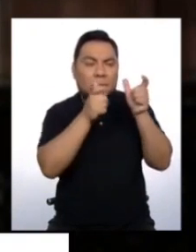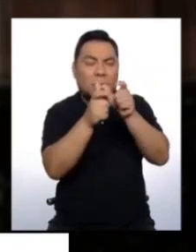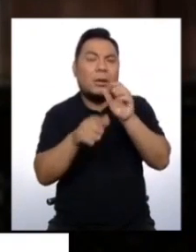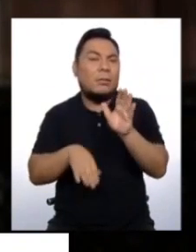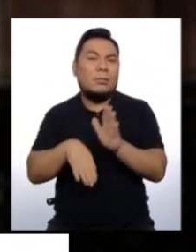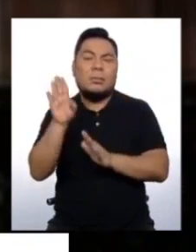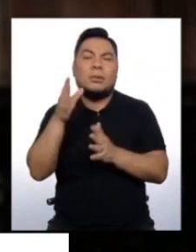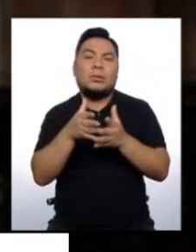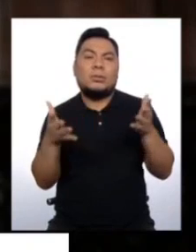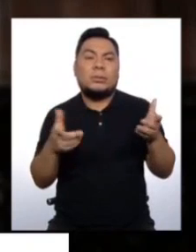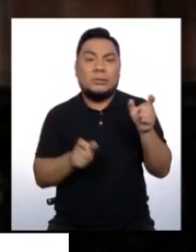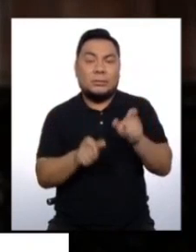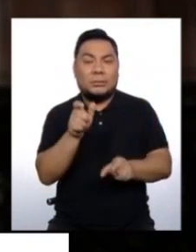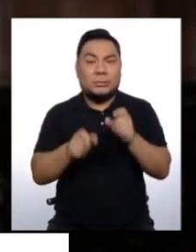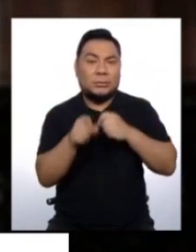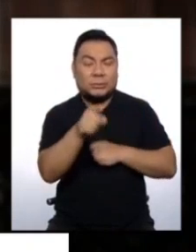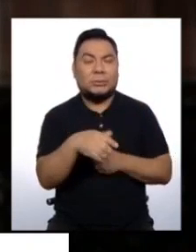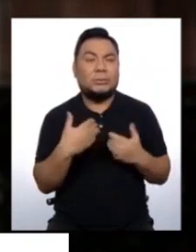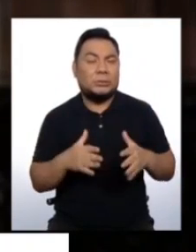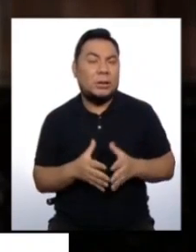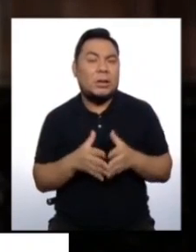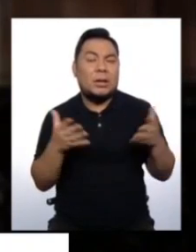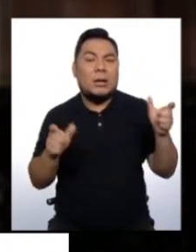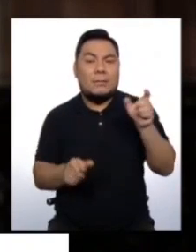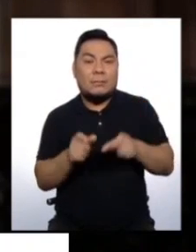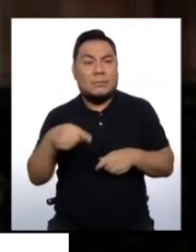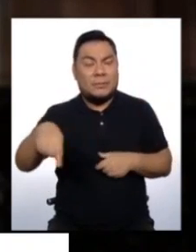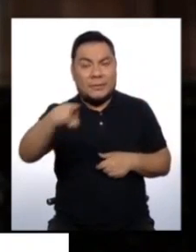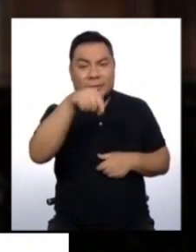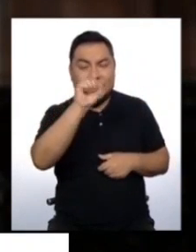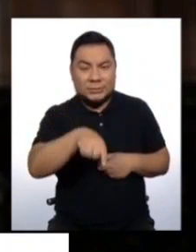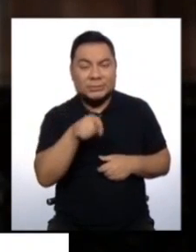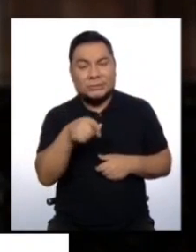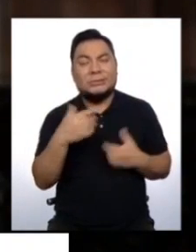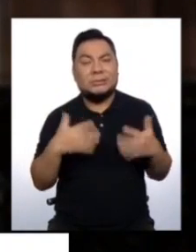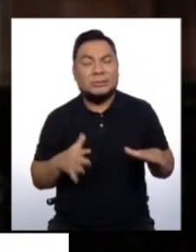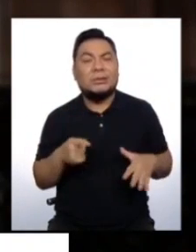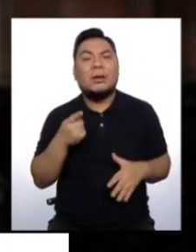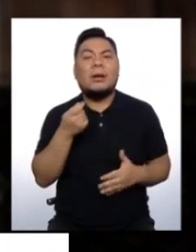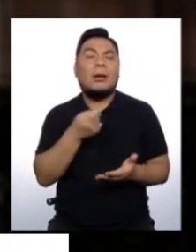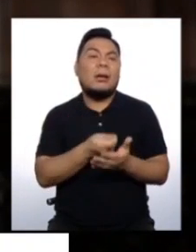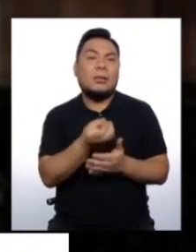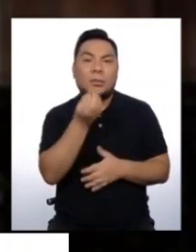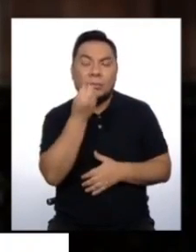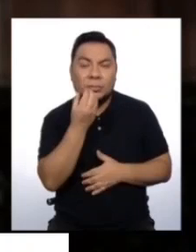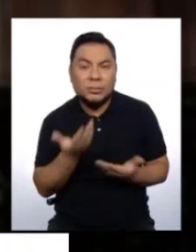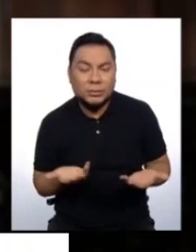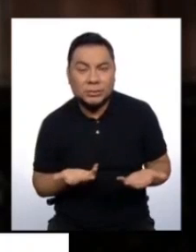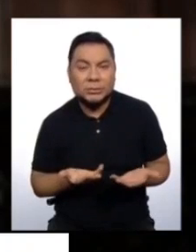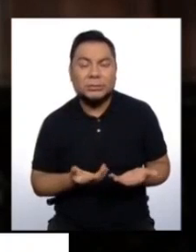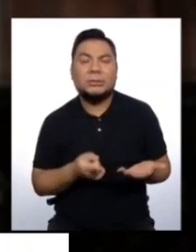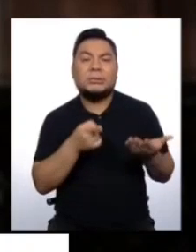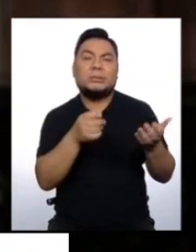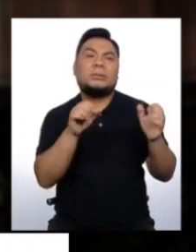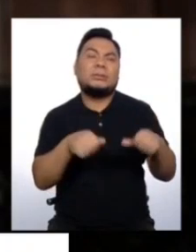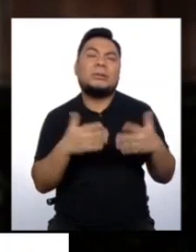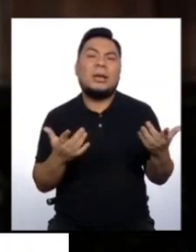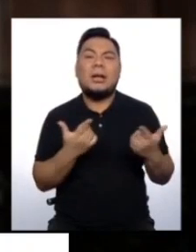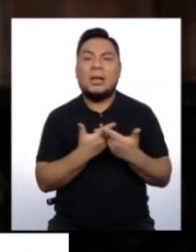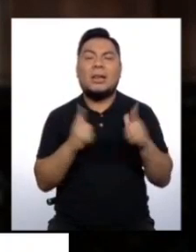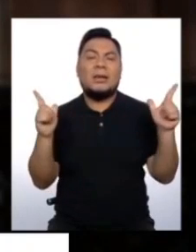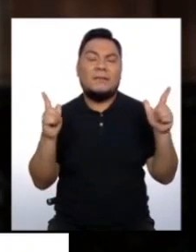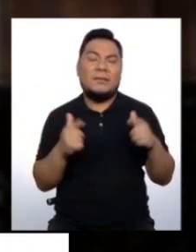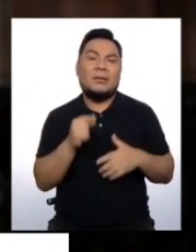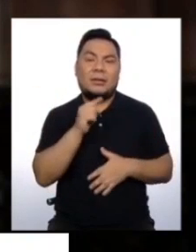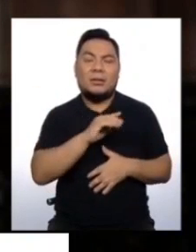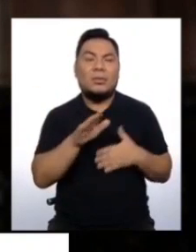mayor cantidad de gente, el gran porcentaje de gente que está expendiendo alimentos o frutas, esté libre del